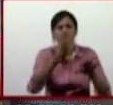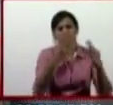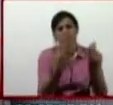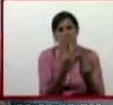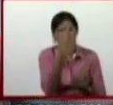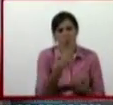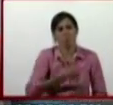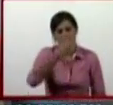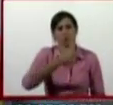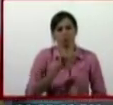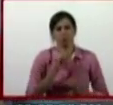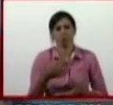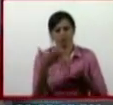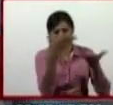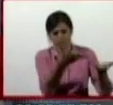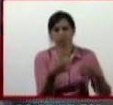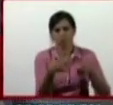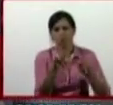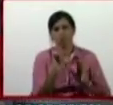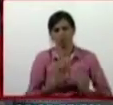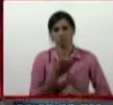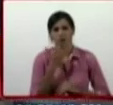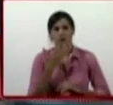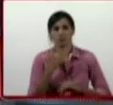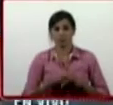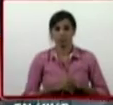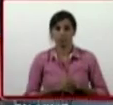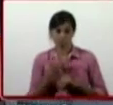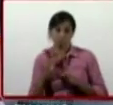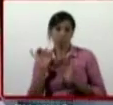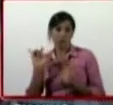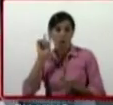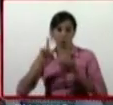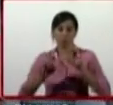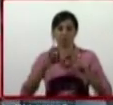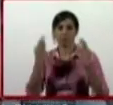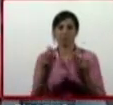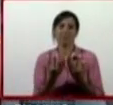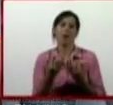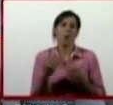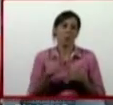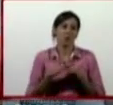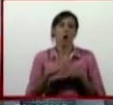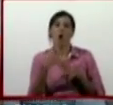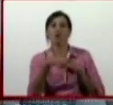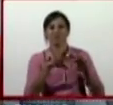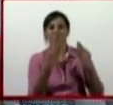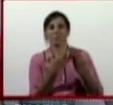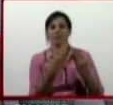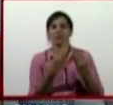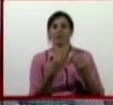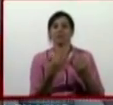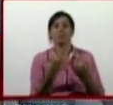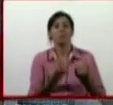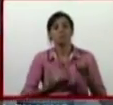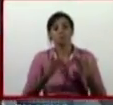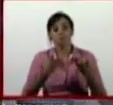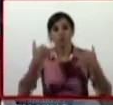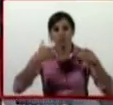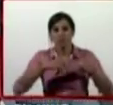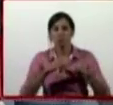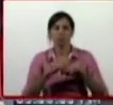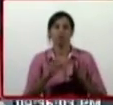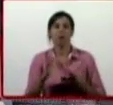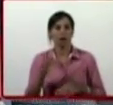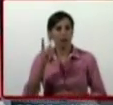problemas ahorita porque solamente trabaja uno, o tienen problemas, tienen más muchachos, O sea, hay conciencia solidaria